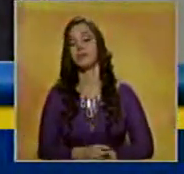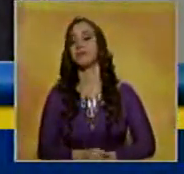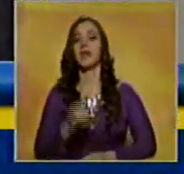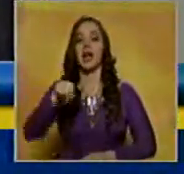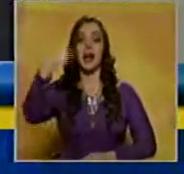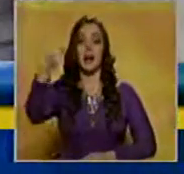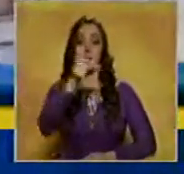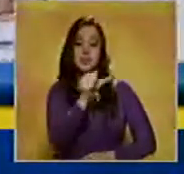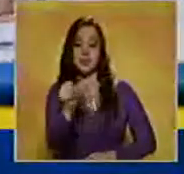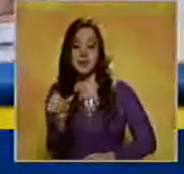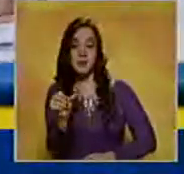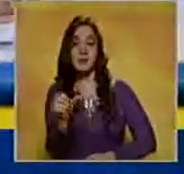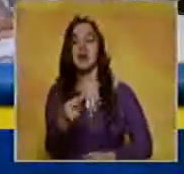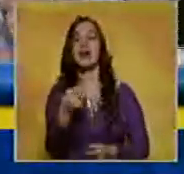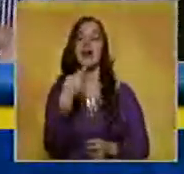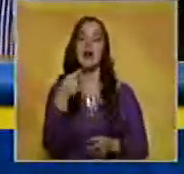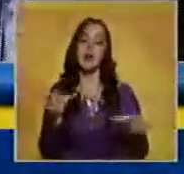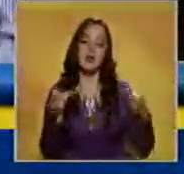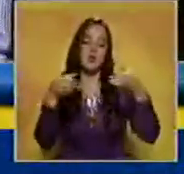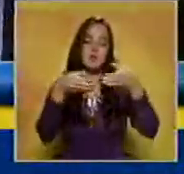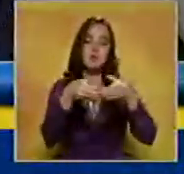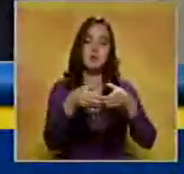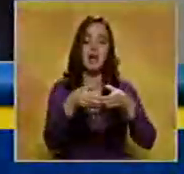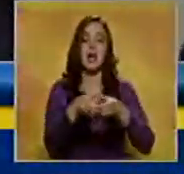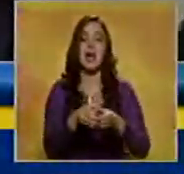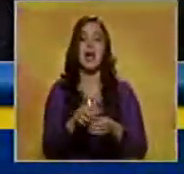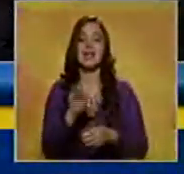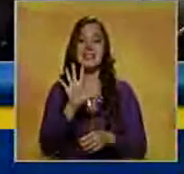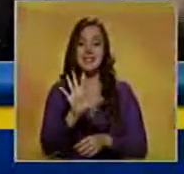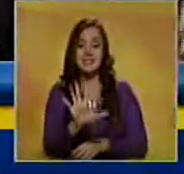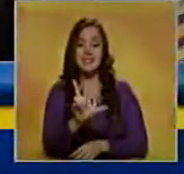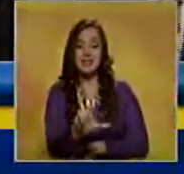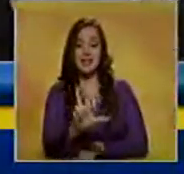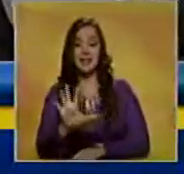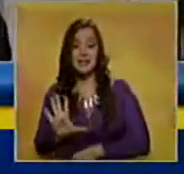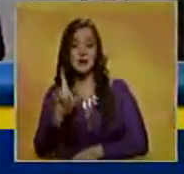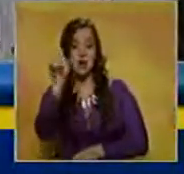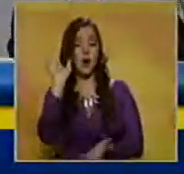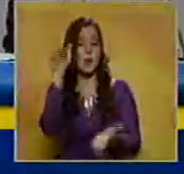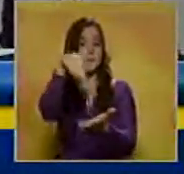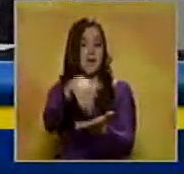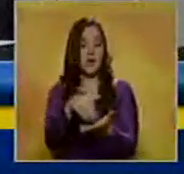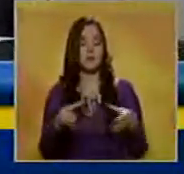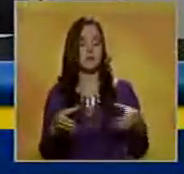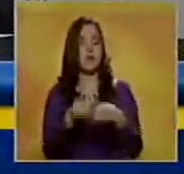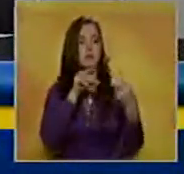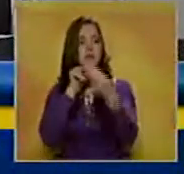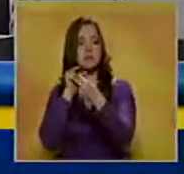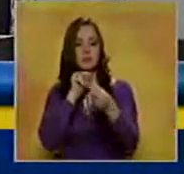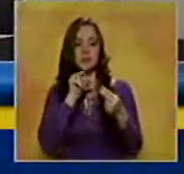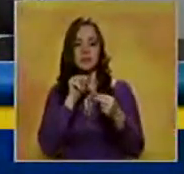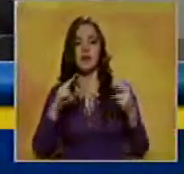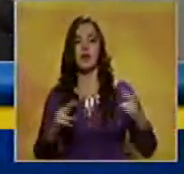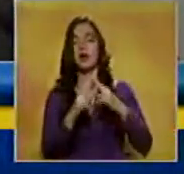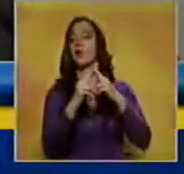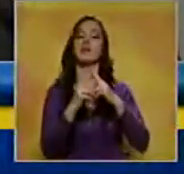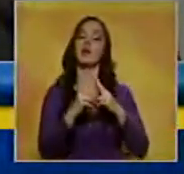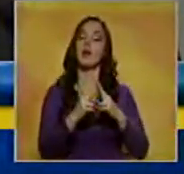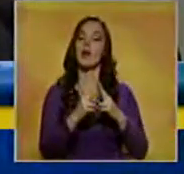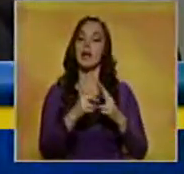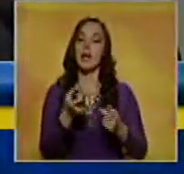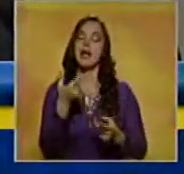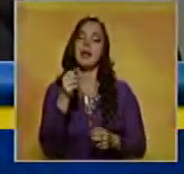de FEVIPAN celebrarán la Asamblea Anual número 35 en la ciudad de Maracay, Estado Aragua. Encuentro que esperan